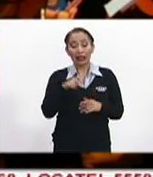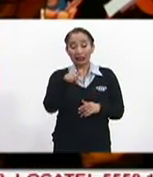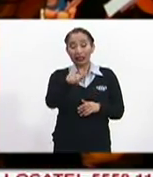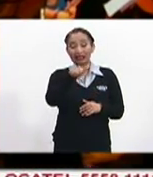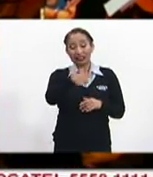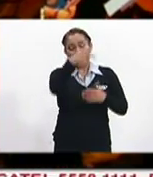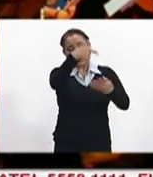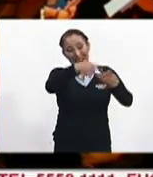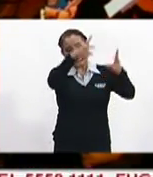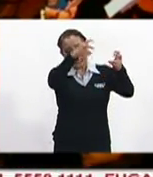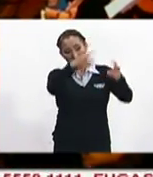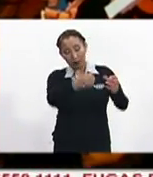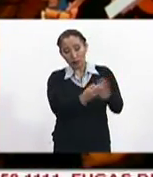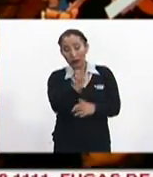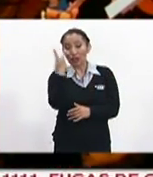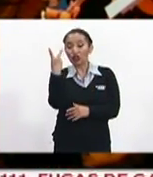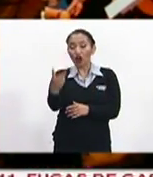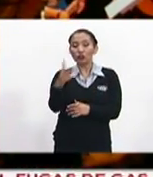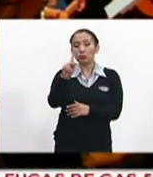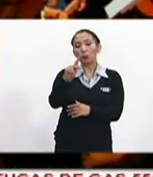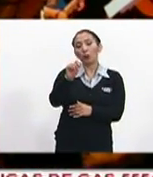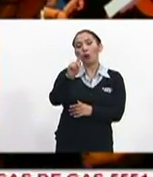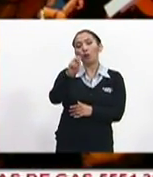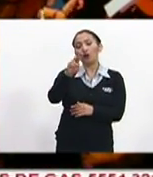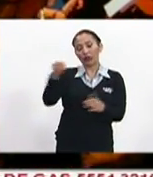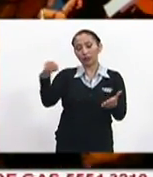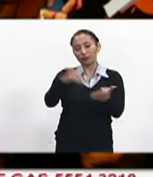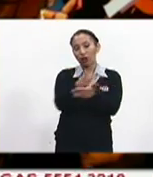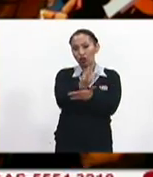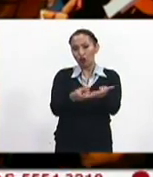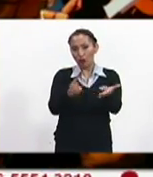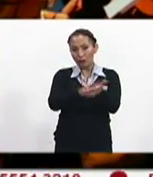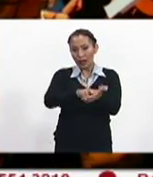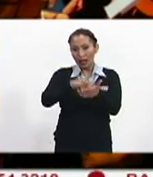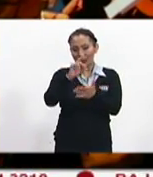16 temas inéditos y 2 popurrís integran el álbum doble.